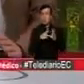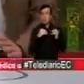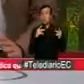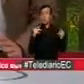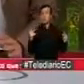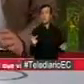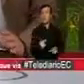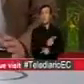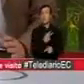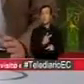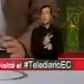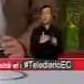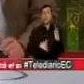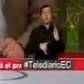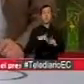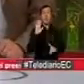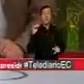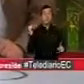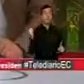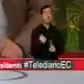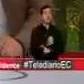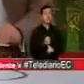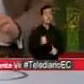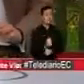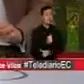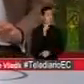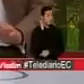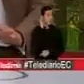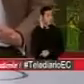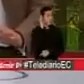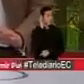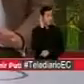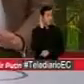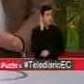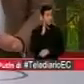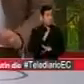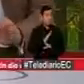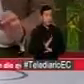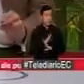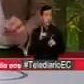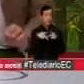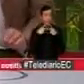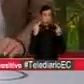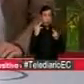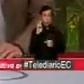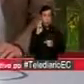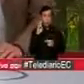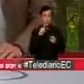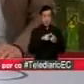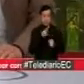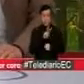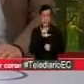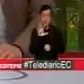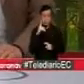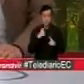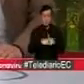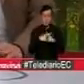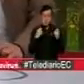riesgo de que se incremente la violencia de género según la defensoría pública entre el 17 y el 25 de marzo